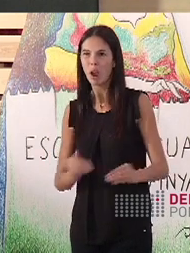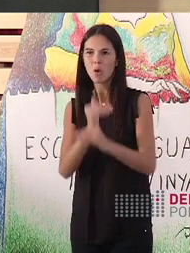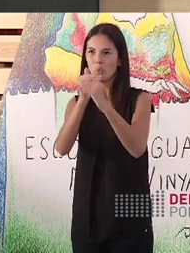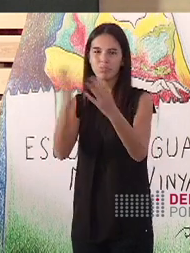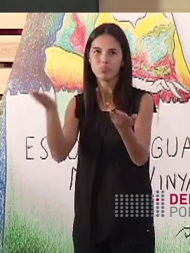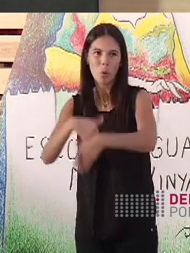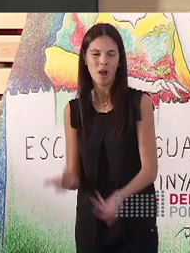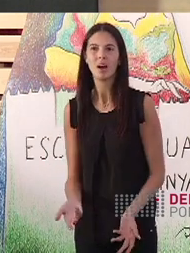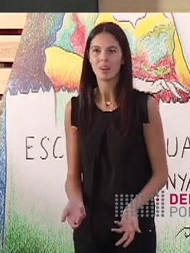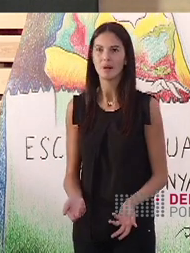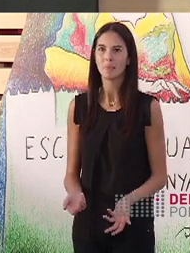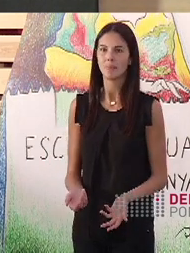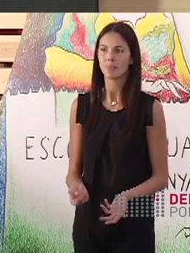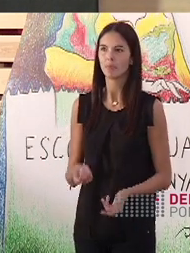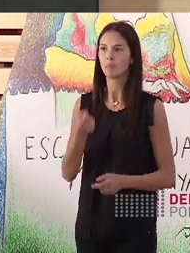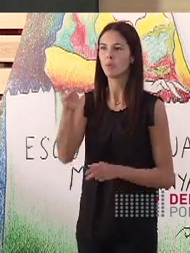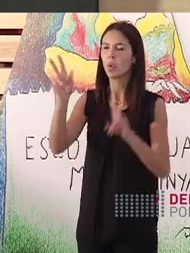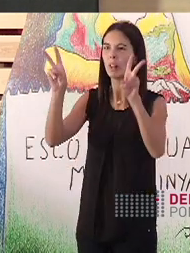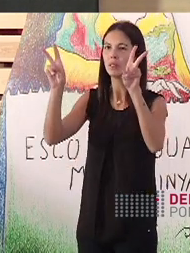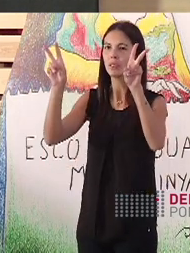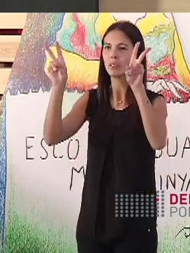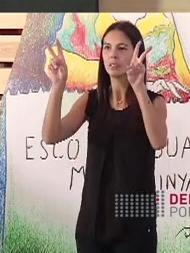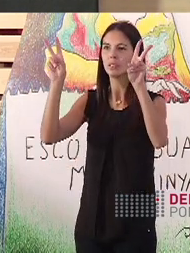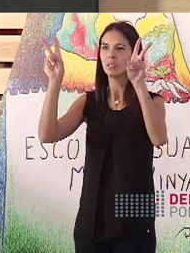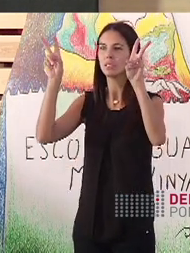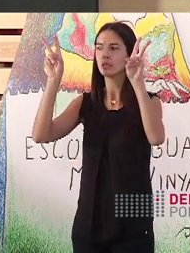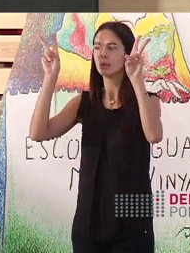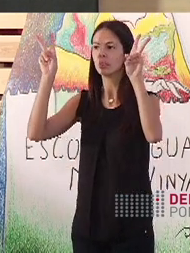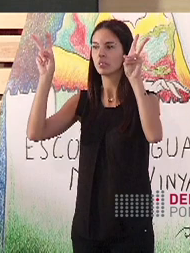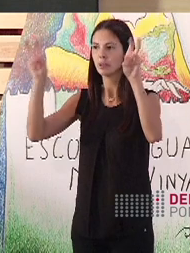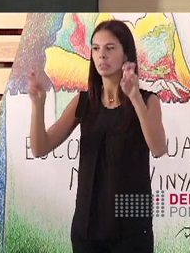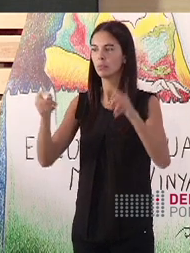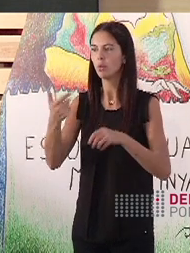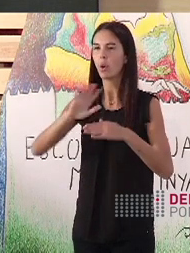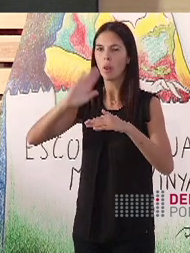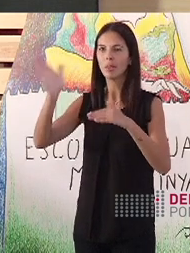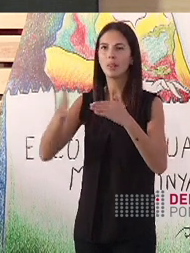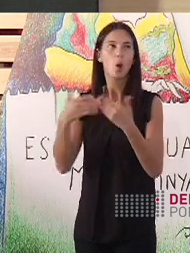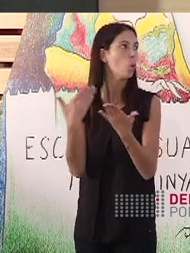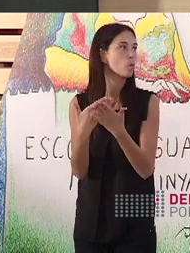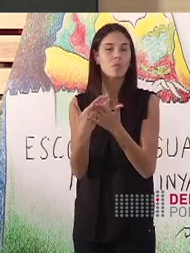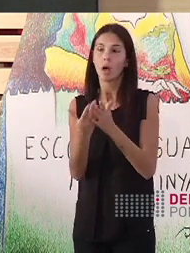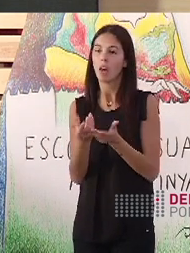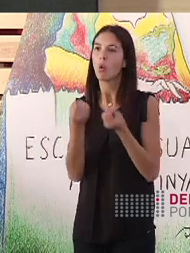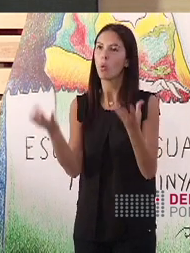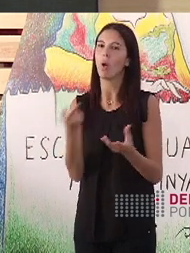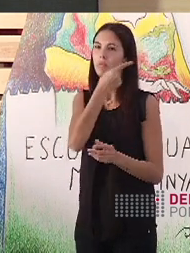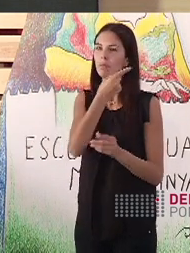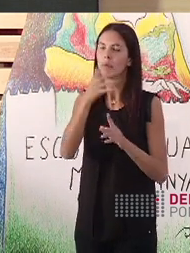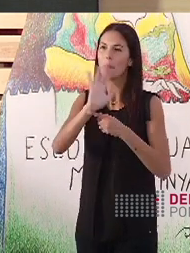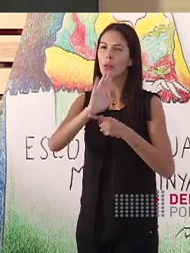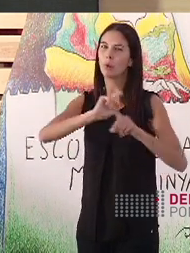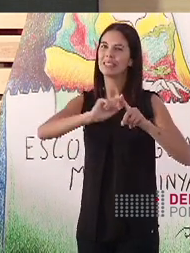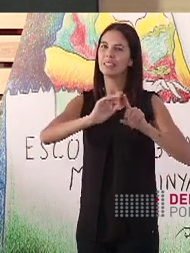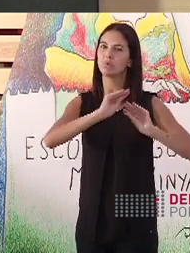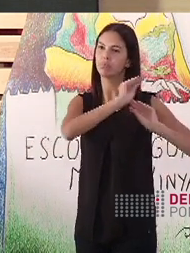Pregunto. Bueno, y por cerrar un poco el tema del public disgrace, que sepáis que esta, la justificación que tienen este tipo de